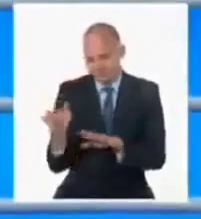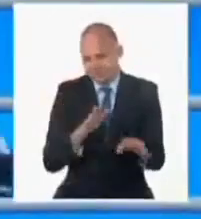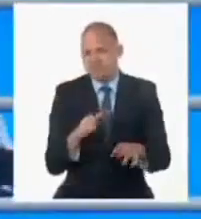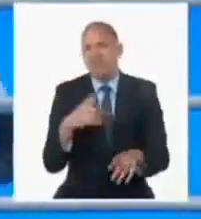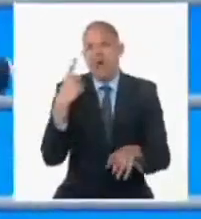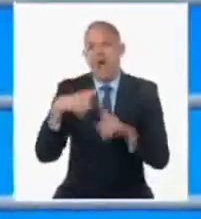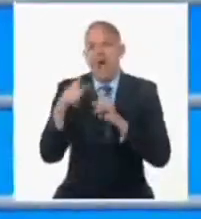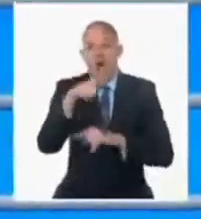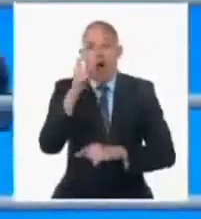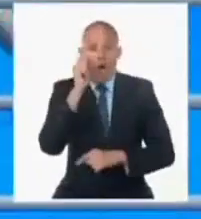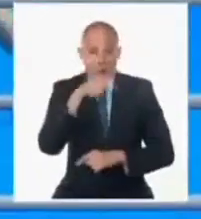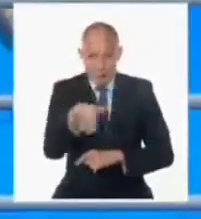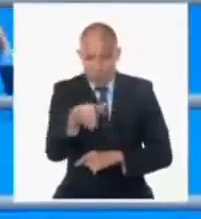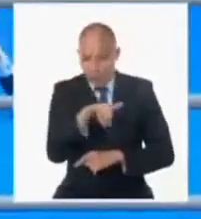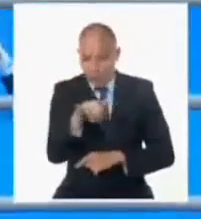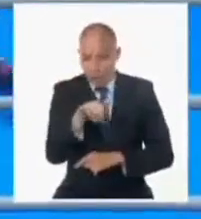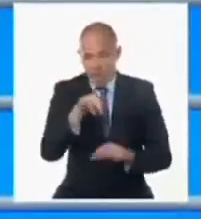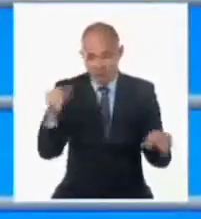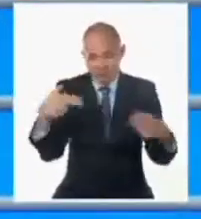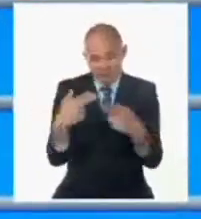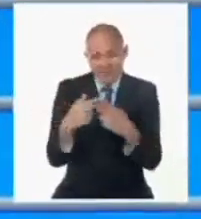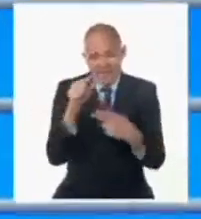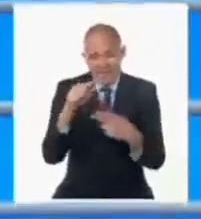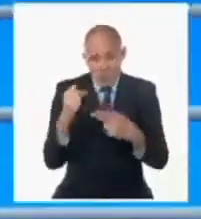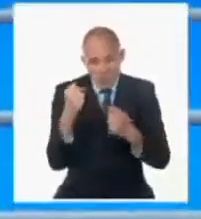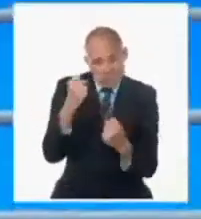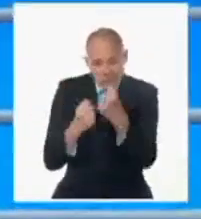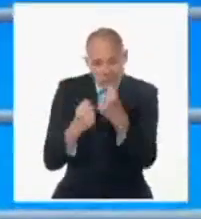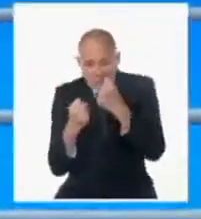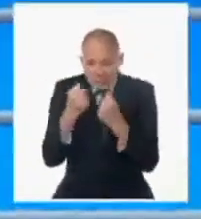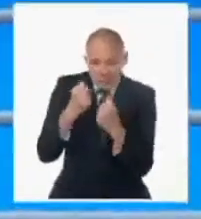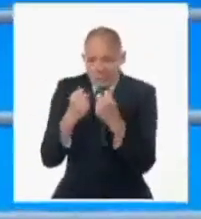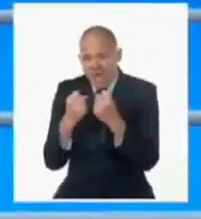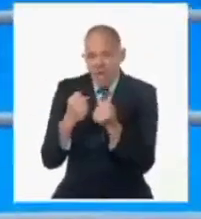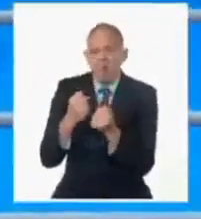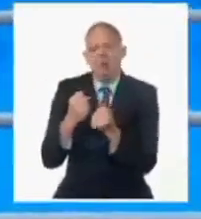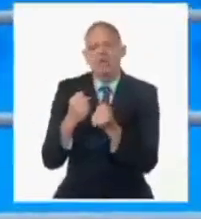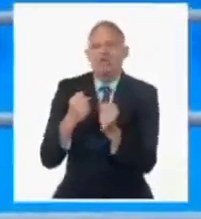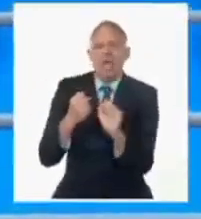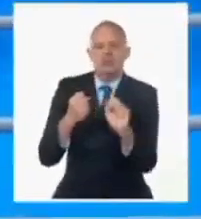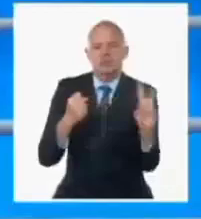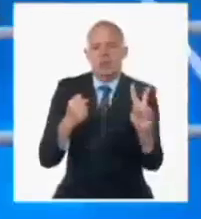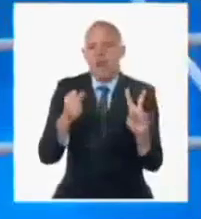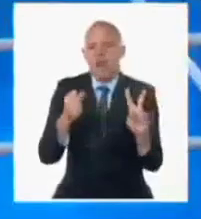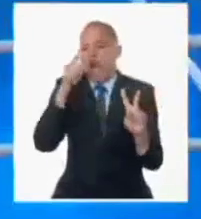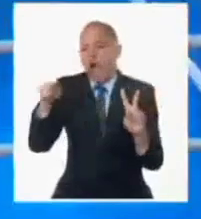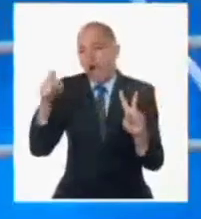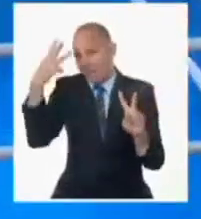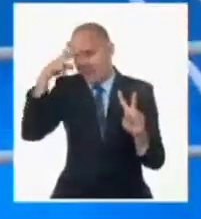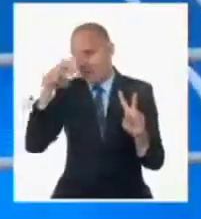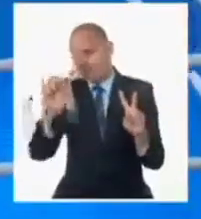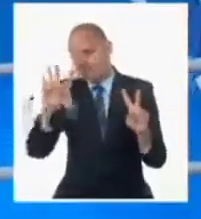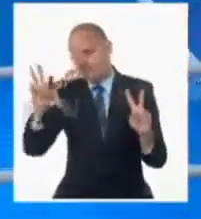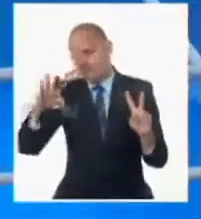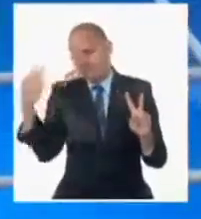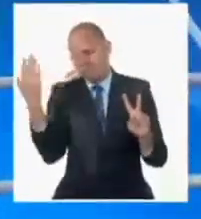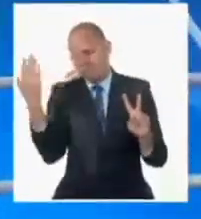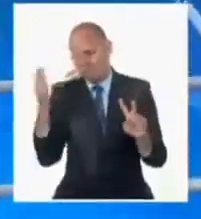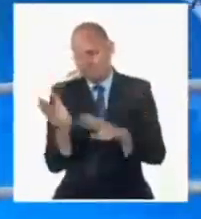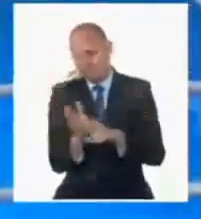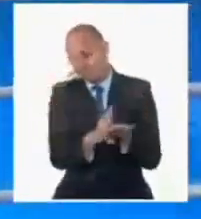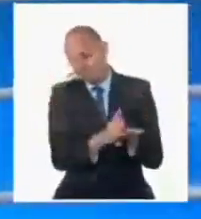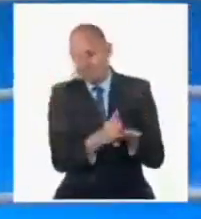Jorge Cuellar, pero en una pelea cerrada que terminó 3-2 favorable al mexicano Marco Verde. Y la otra derrota la cargó